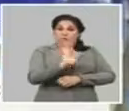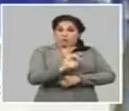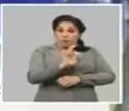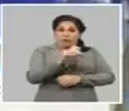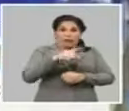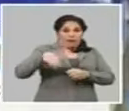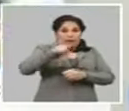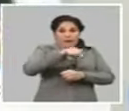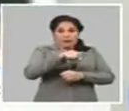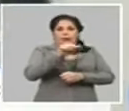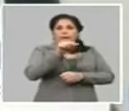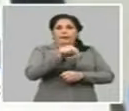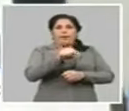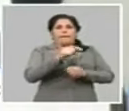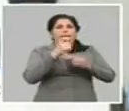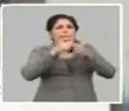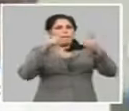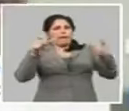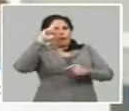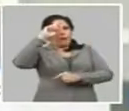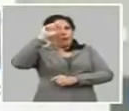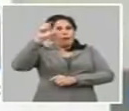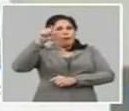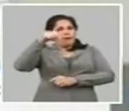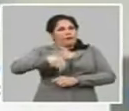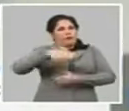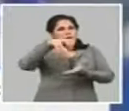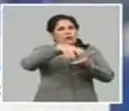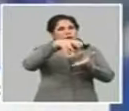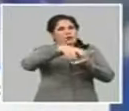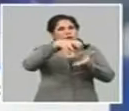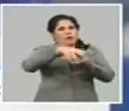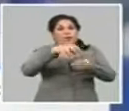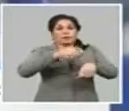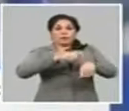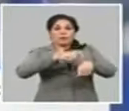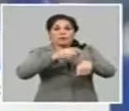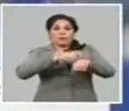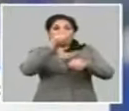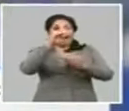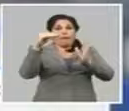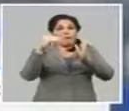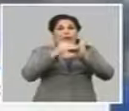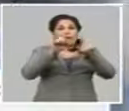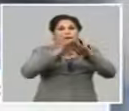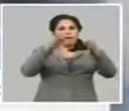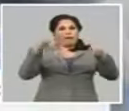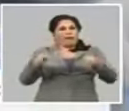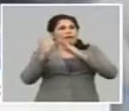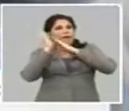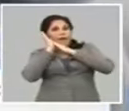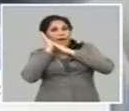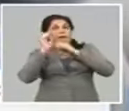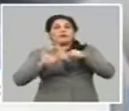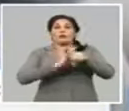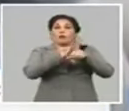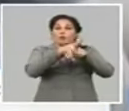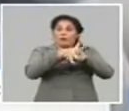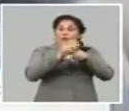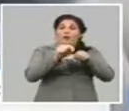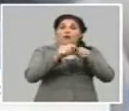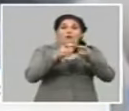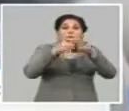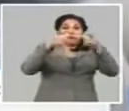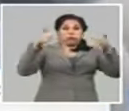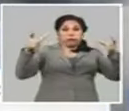convenciones el centre en el mayor hospital de campaña de la ciudad de momento con mil camas el coronavirus se está cebando con este área con